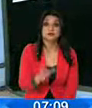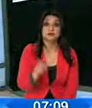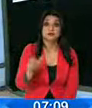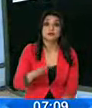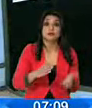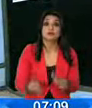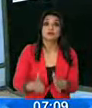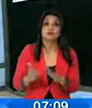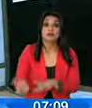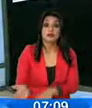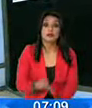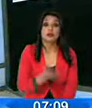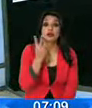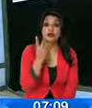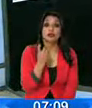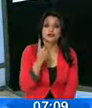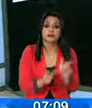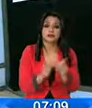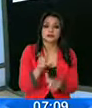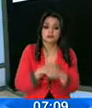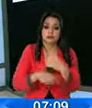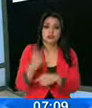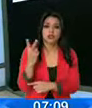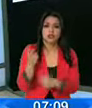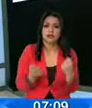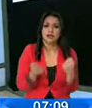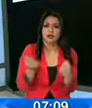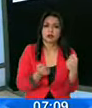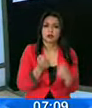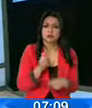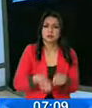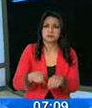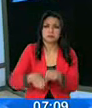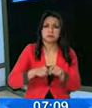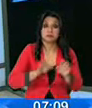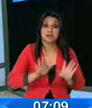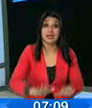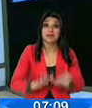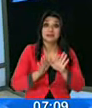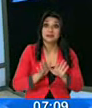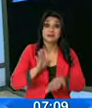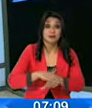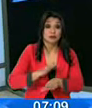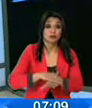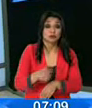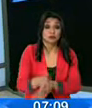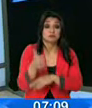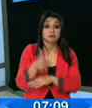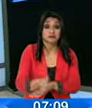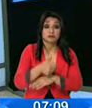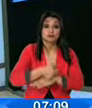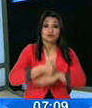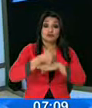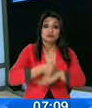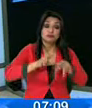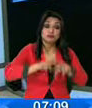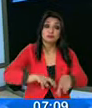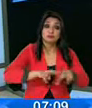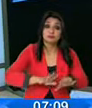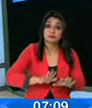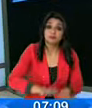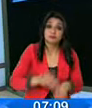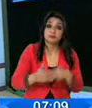fallecidas, 11 heridos, 12 autos destruidos, más o menos. Ese es el saldo de esto que estarán investigando pues las autoridades. Y con